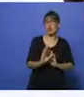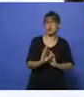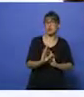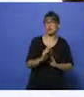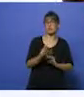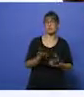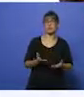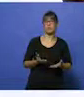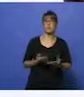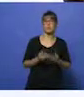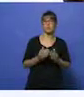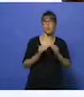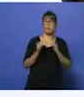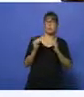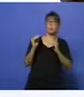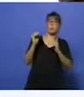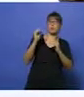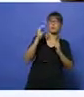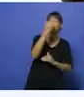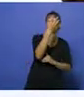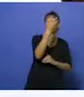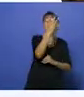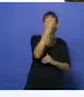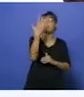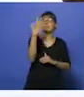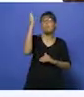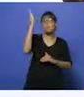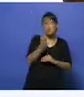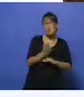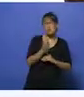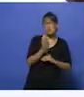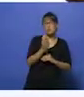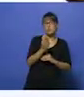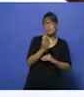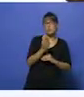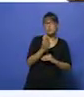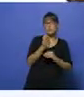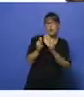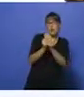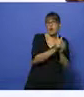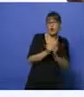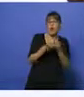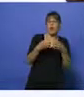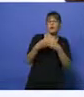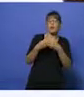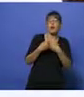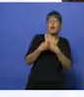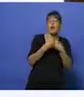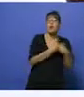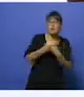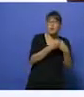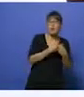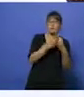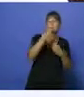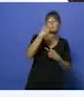hasta ahora se lleva un aumento del 25%, un ejemplo en el tema salarial acordado con el SUBAEN, y si la inflación va a rozar